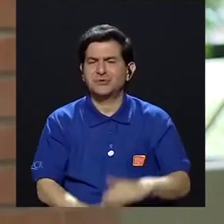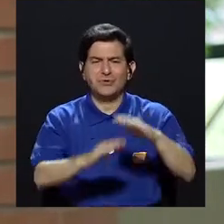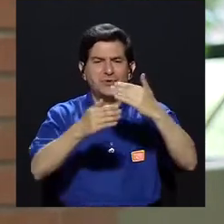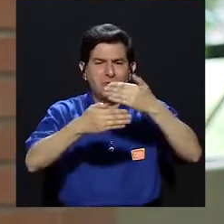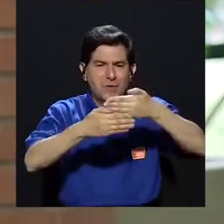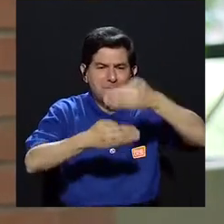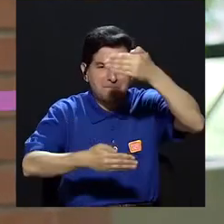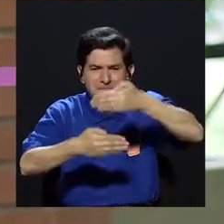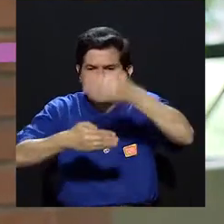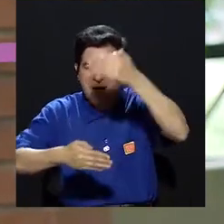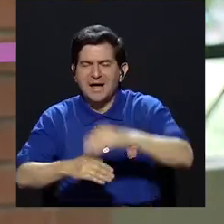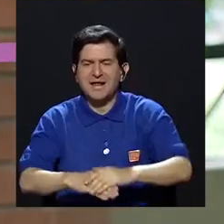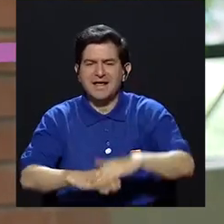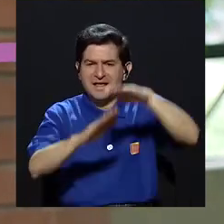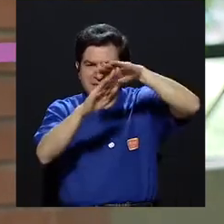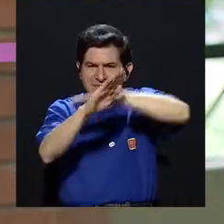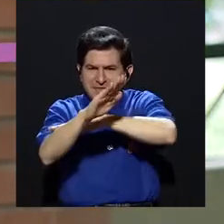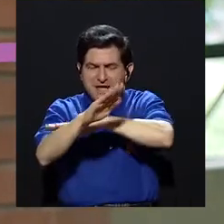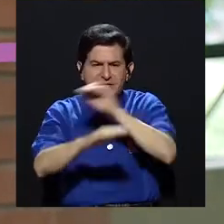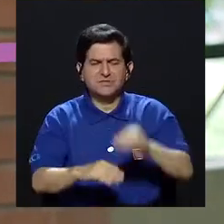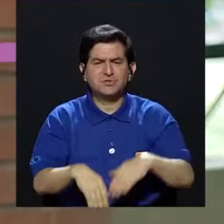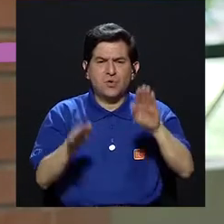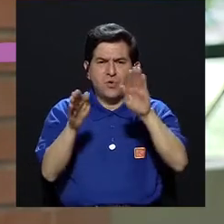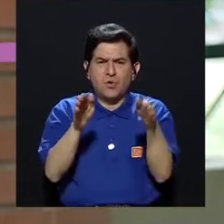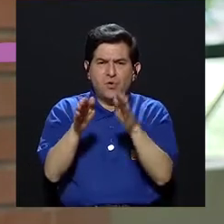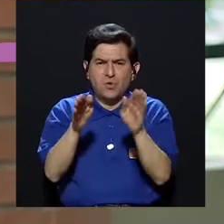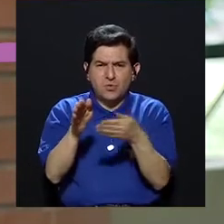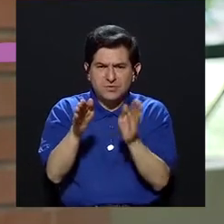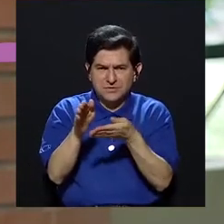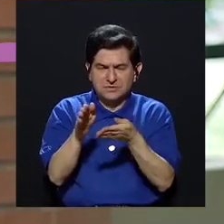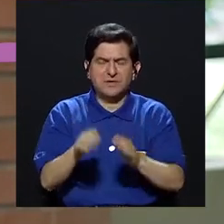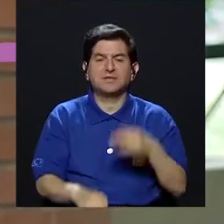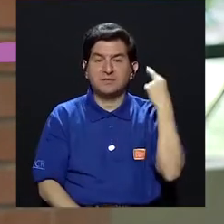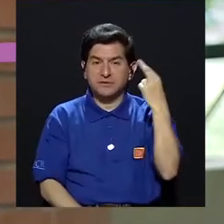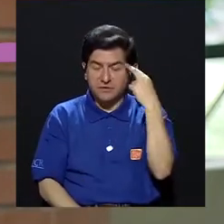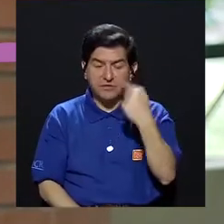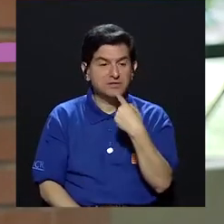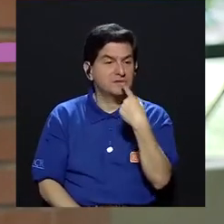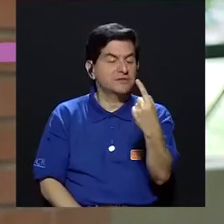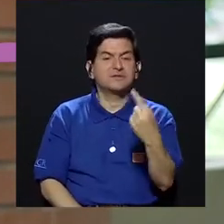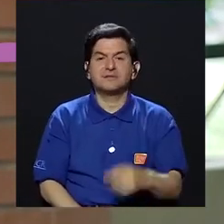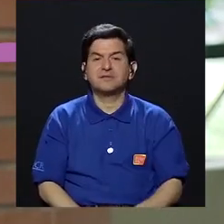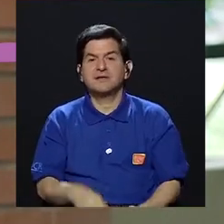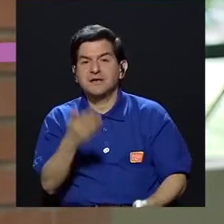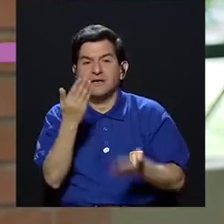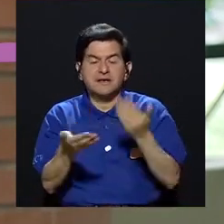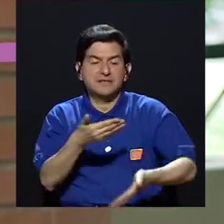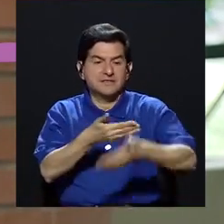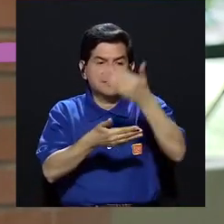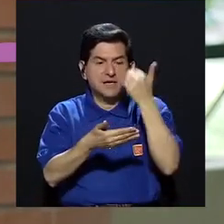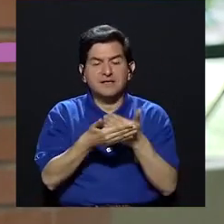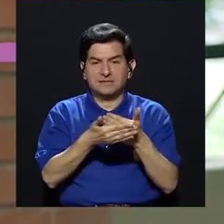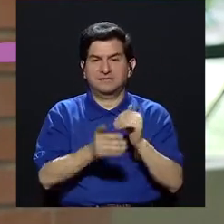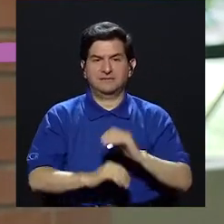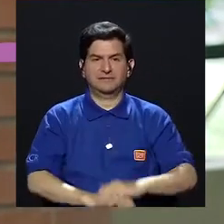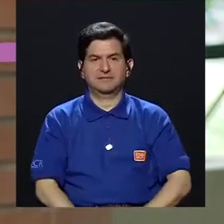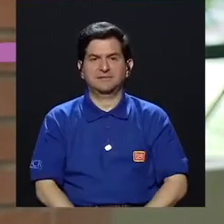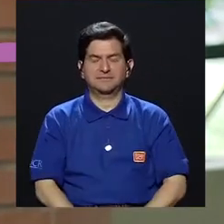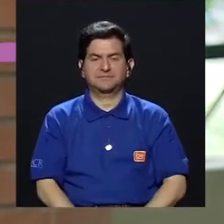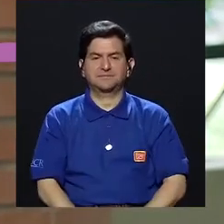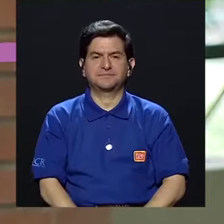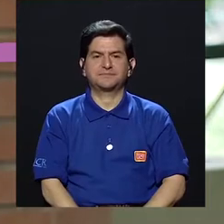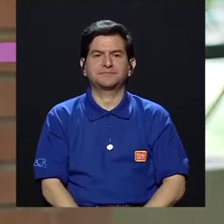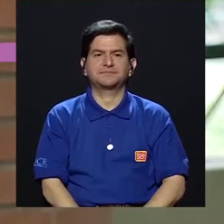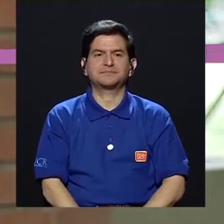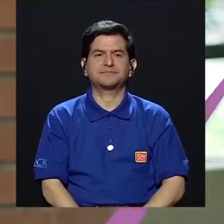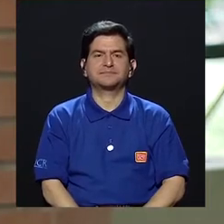las paredes, el techo y el cemento. ¿Por qué? Porque justamente por lo que decía en el bloque anterior, y es